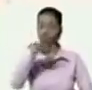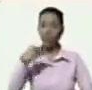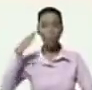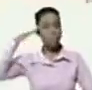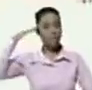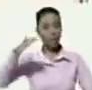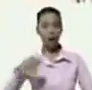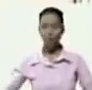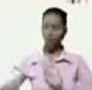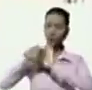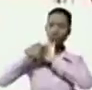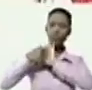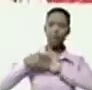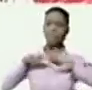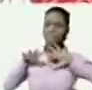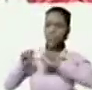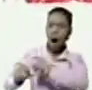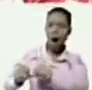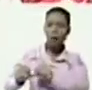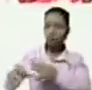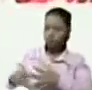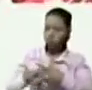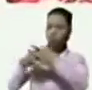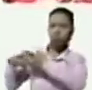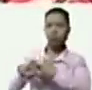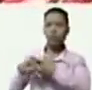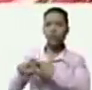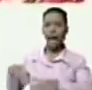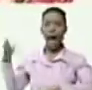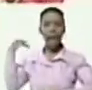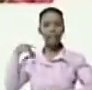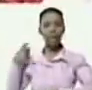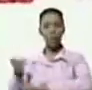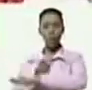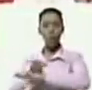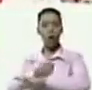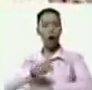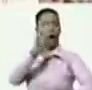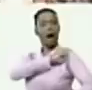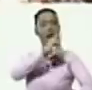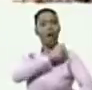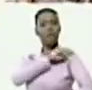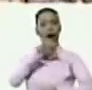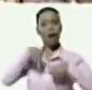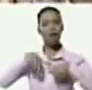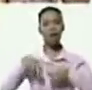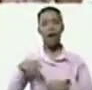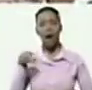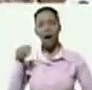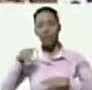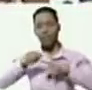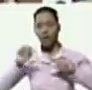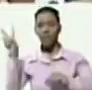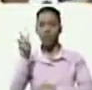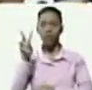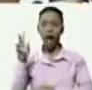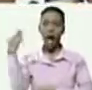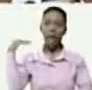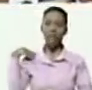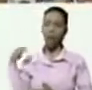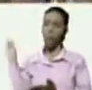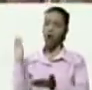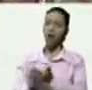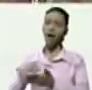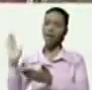contra el imperialismo norteamericano, que eran los que gobernaban este país. Era el imperialismo norteamericano los que ponían y